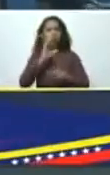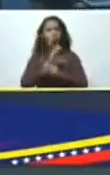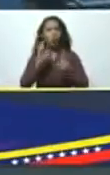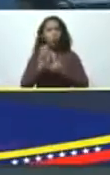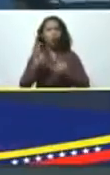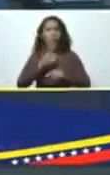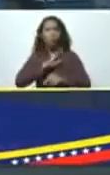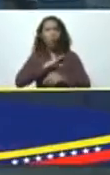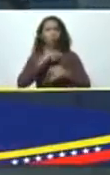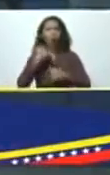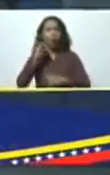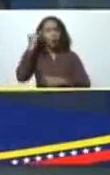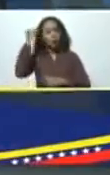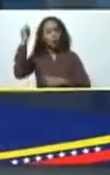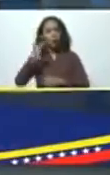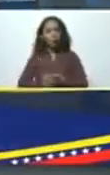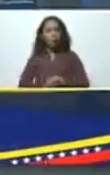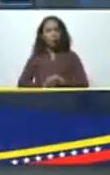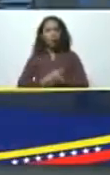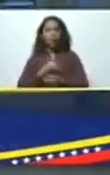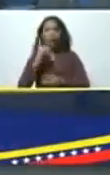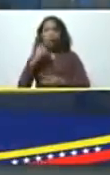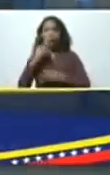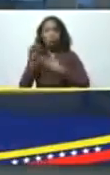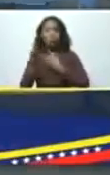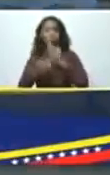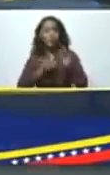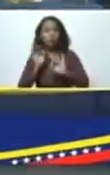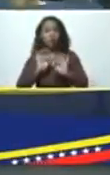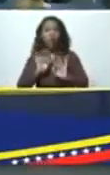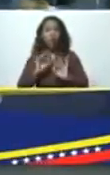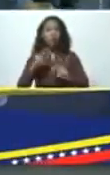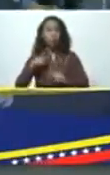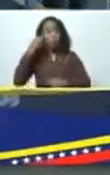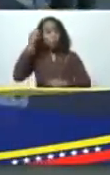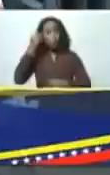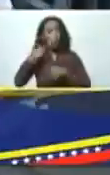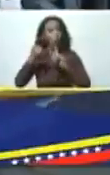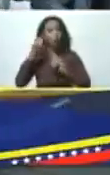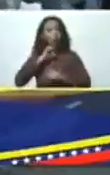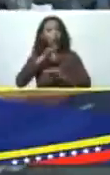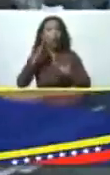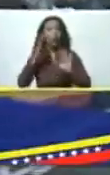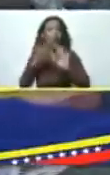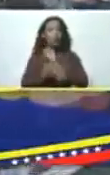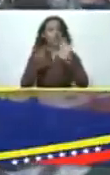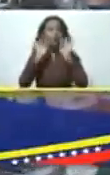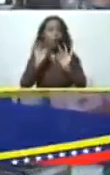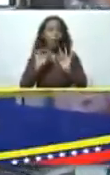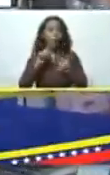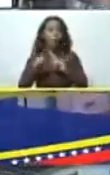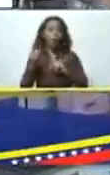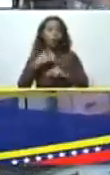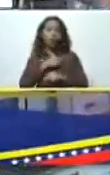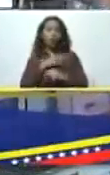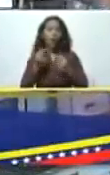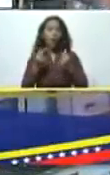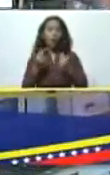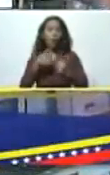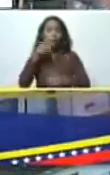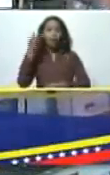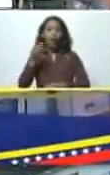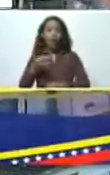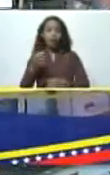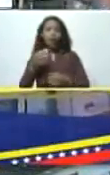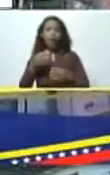nosotros tenemos. De no ser así, señor presidente, yo creo que otra fuera la historia. pero estamos envasados en una economía real, en